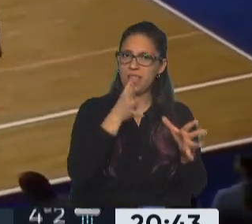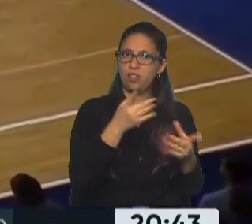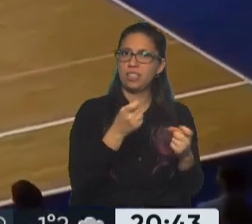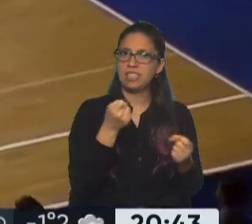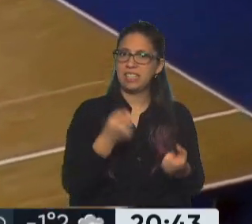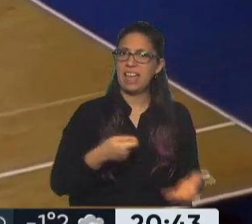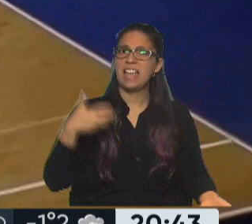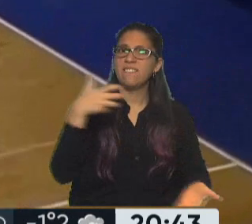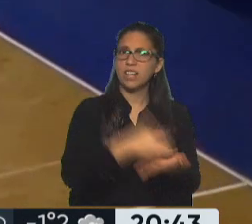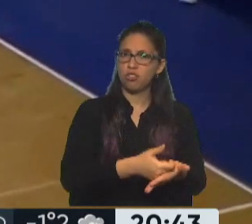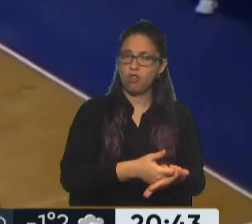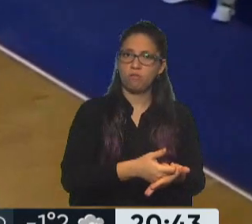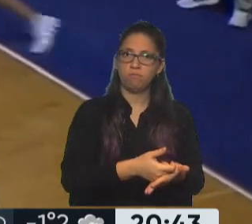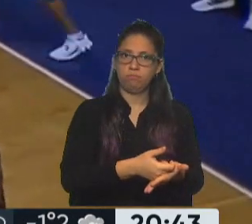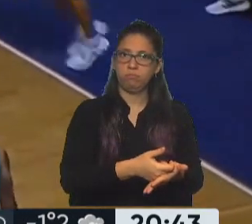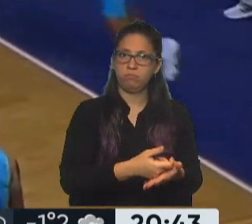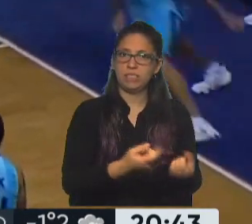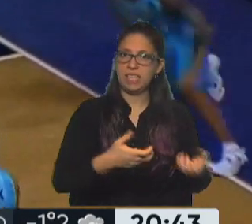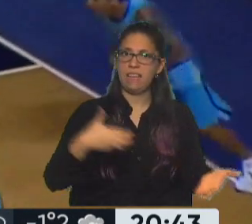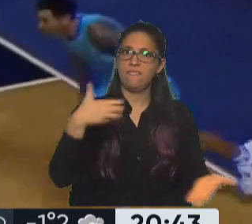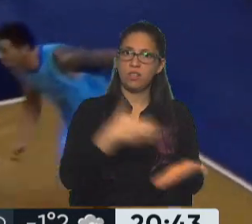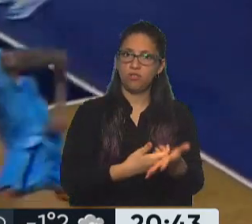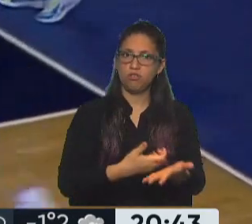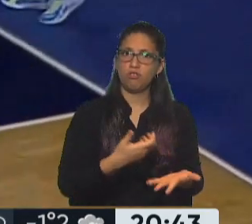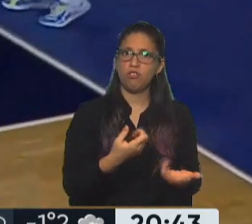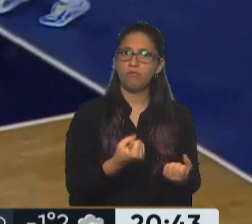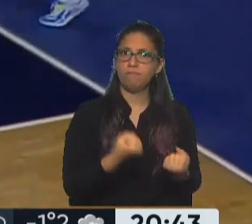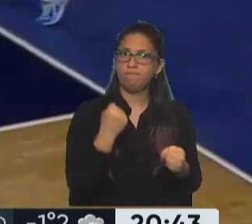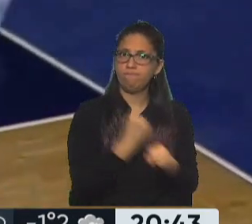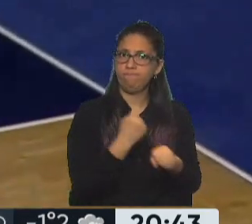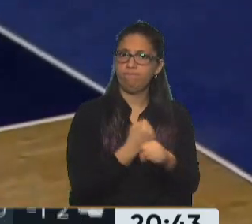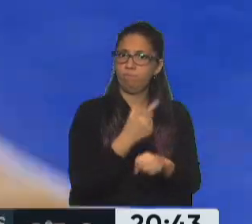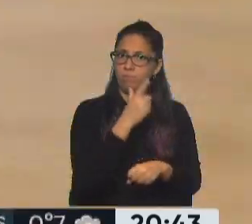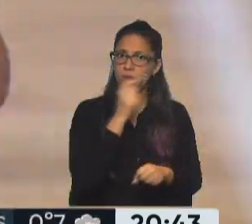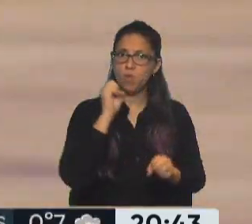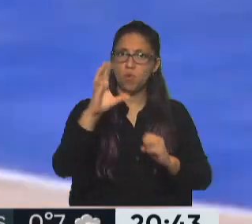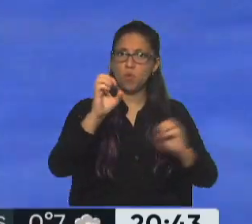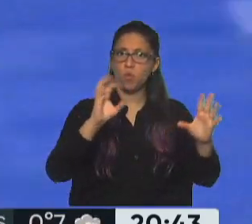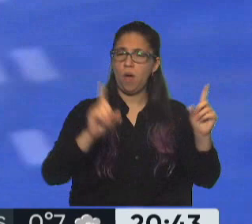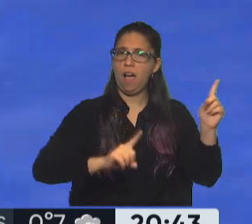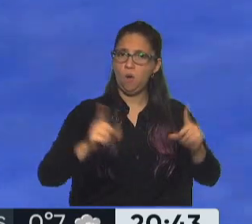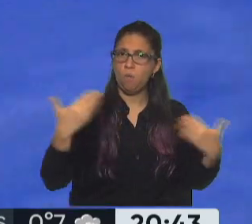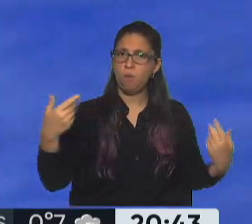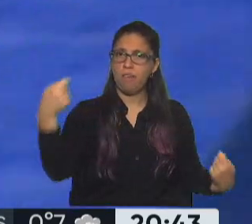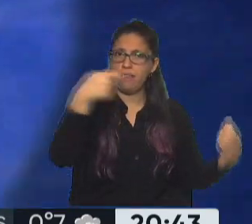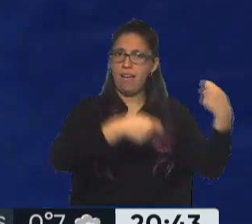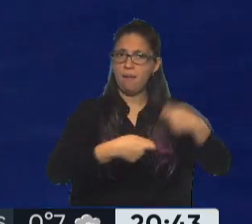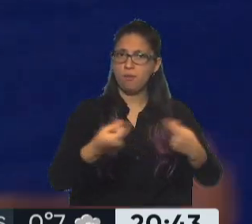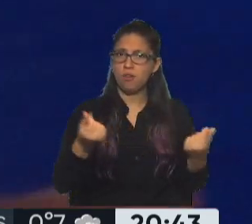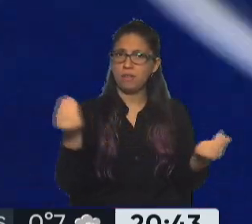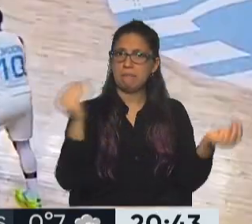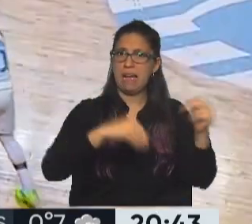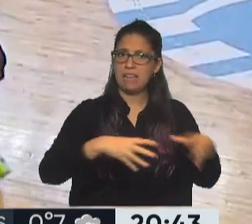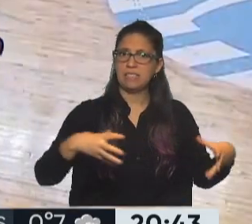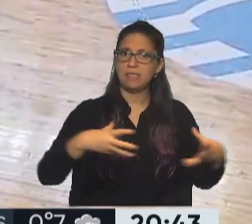que invertir. Eso. Hay que invertir. Creo que algunos clubes pueden aparecer con algún dinero más